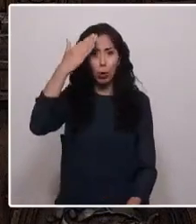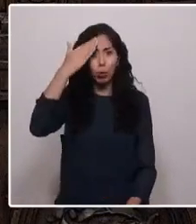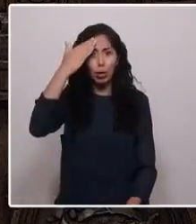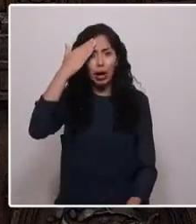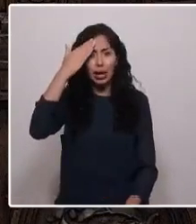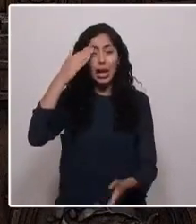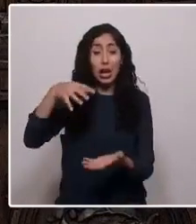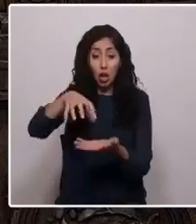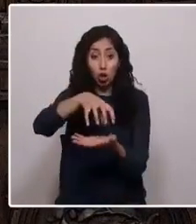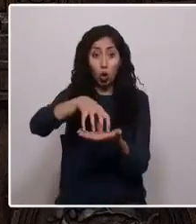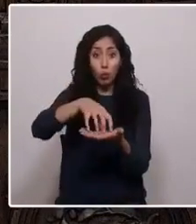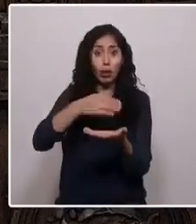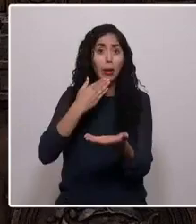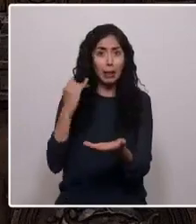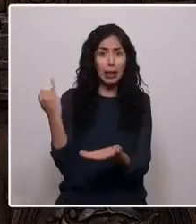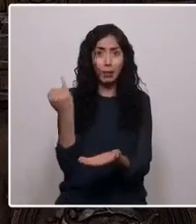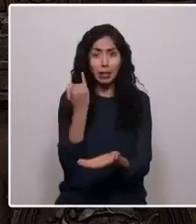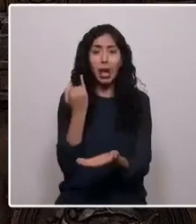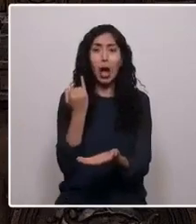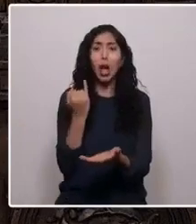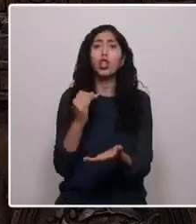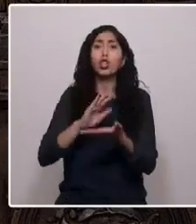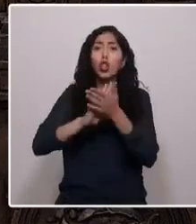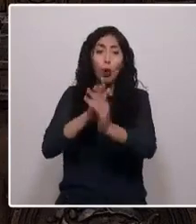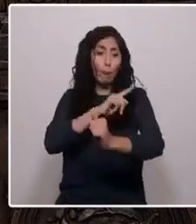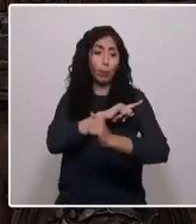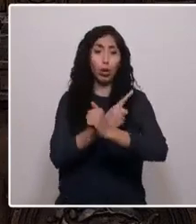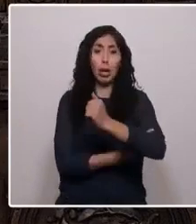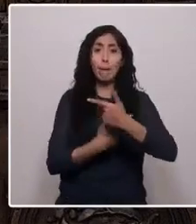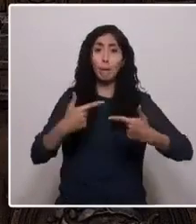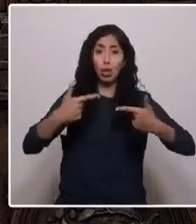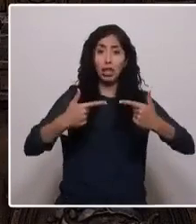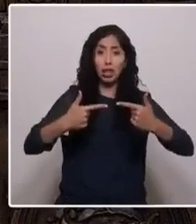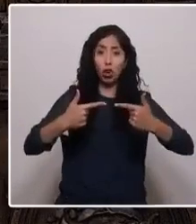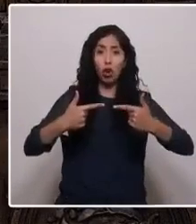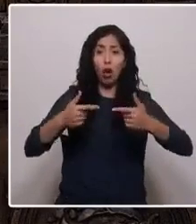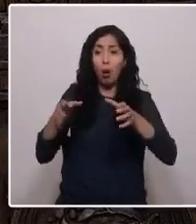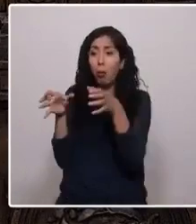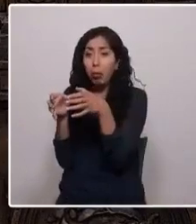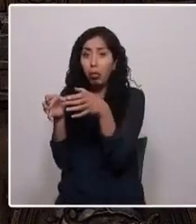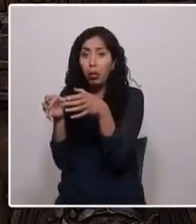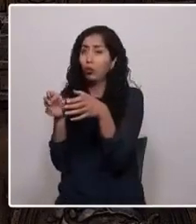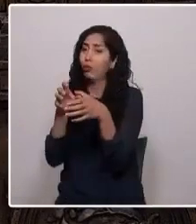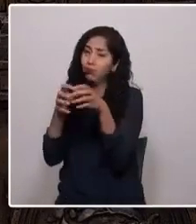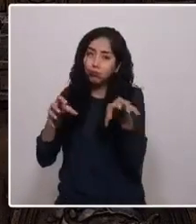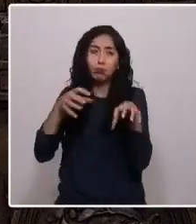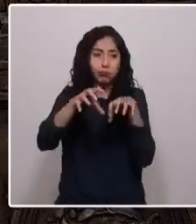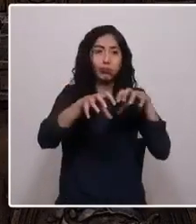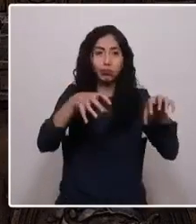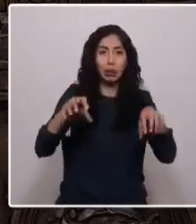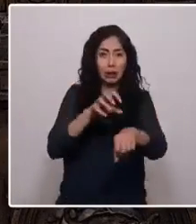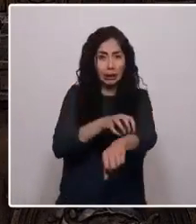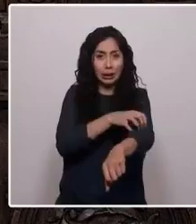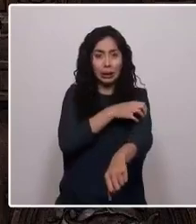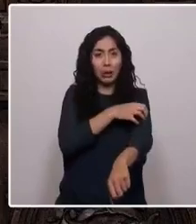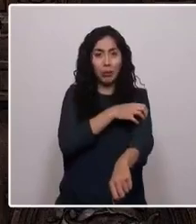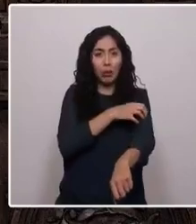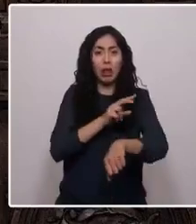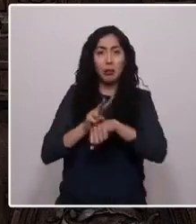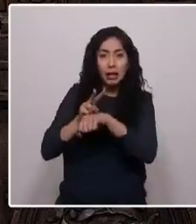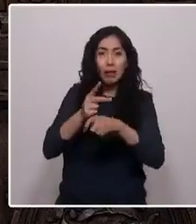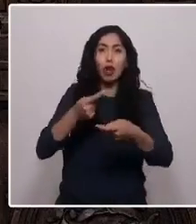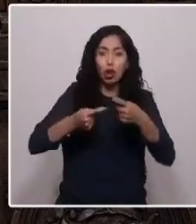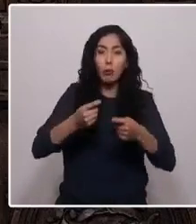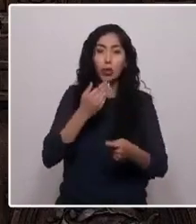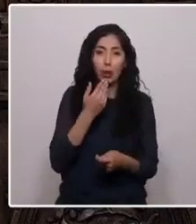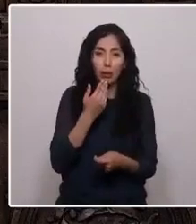sea un principio que oriente la distribución del poder político administrativo y económico queremos decir desde nuestras comunidades